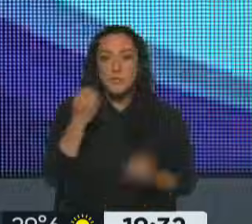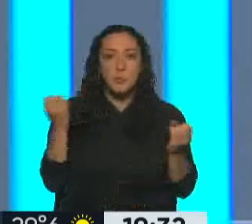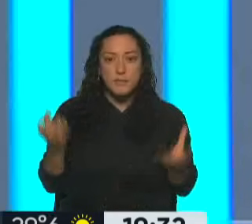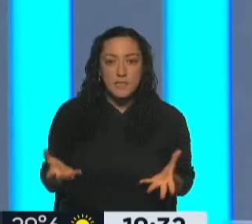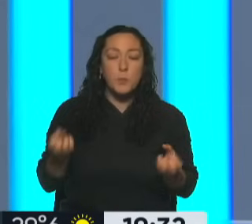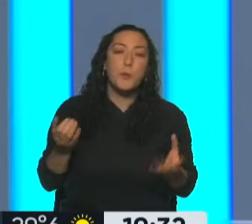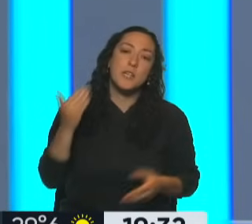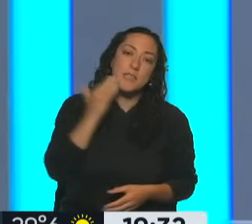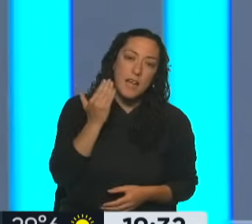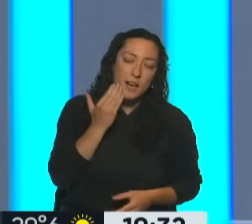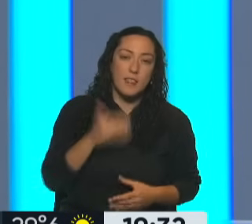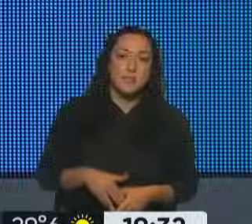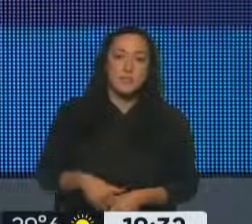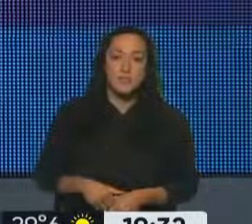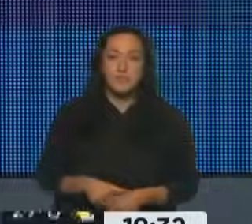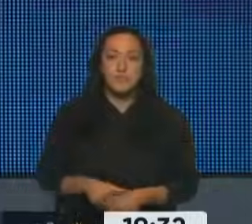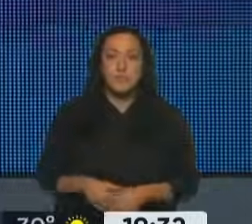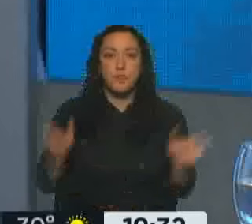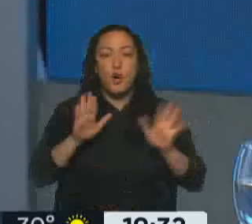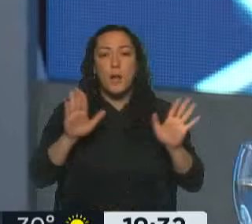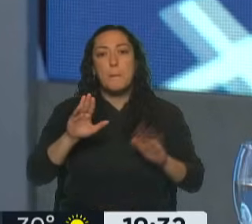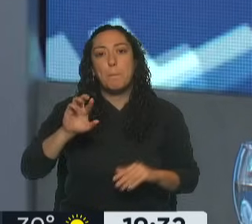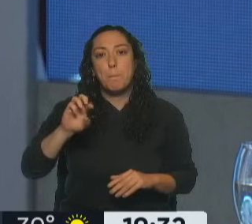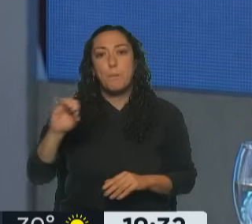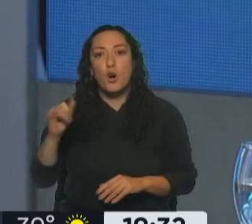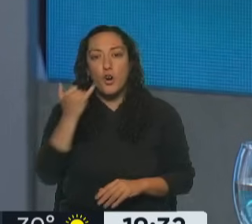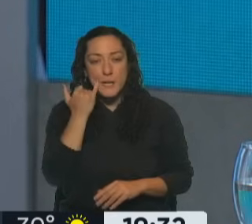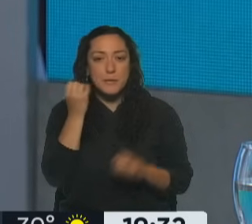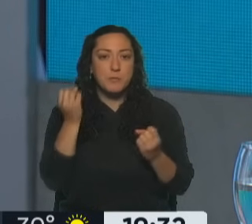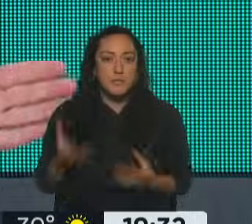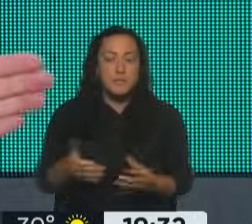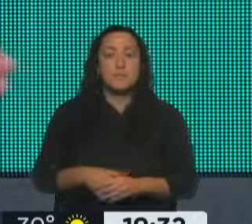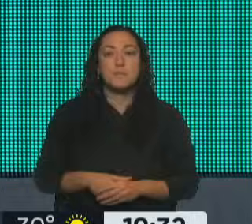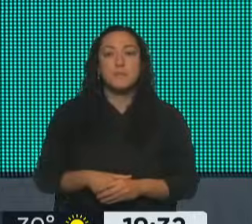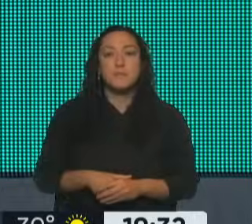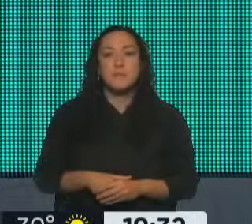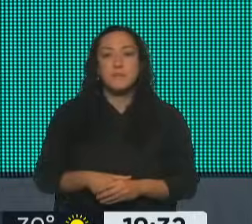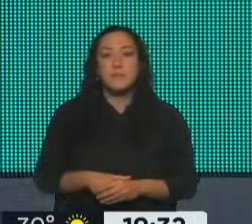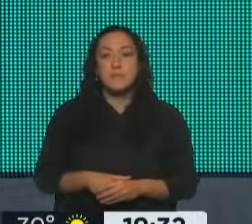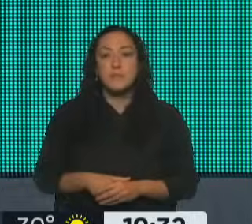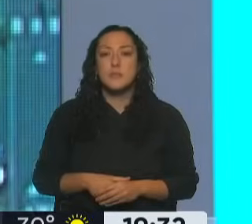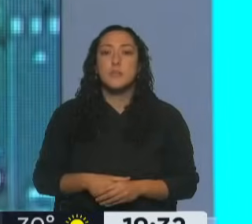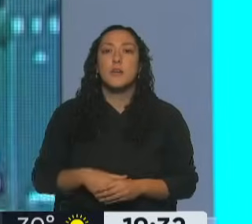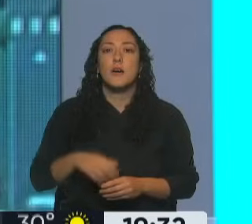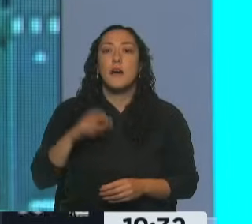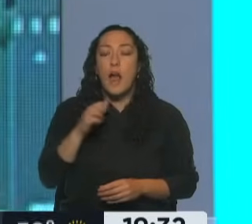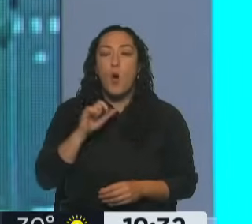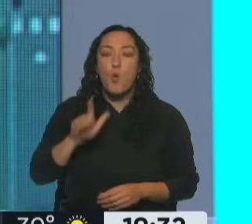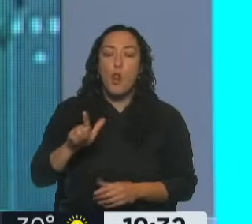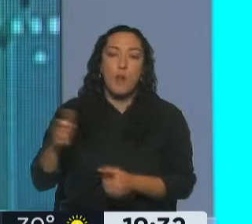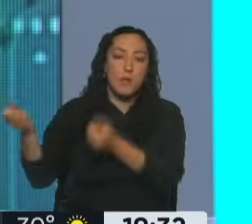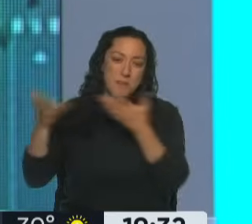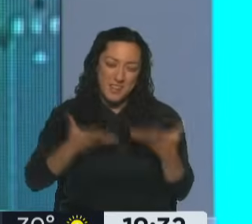Buenas tardes. Buenas tardes. Bien. Hola, Poli Sabatés. ¿Cómo va? Muchas gracias. Y bienvenido siempre, querido Raúl Timerman.